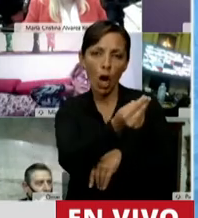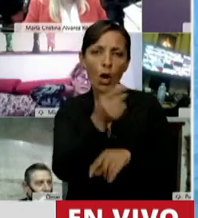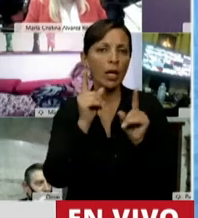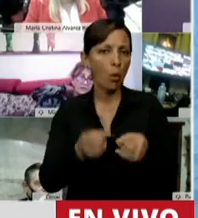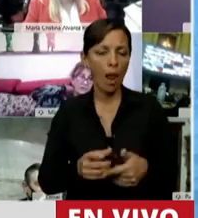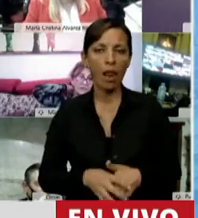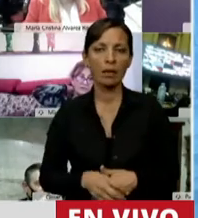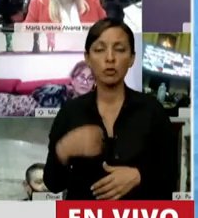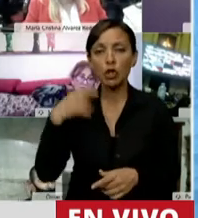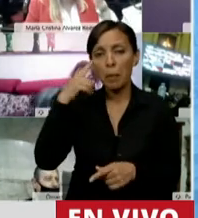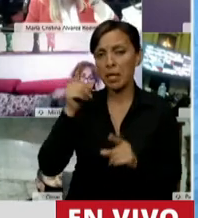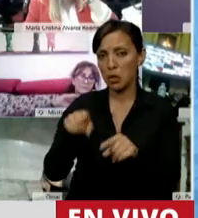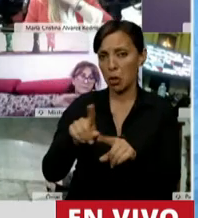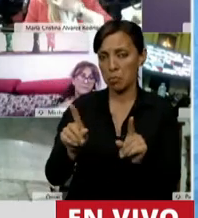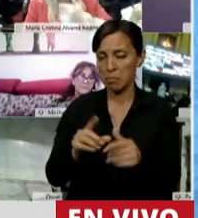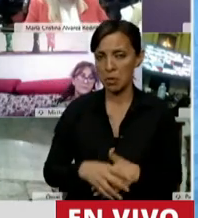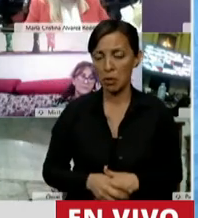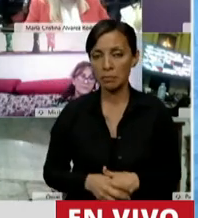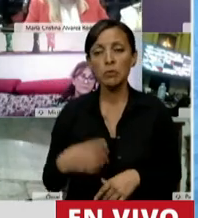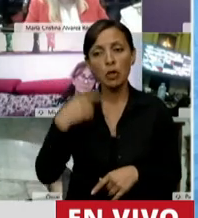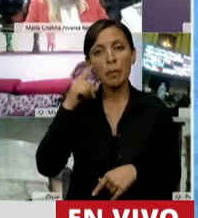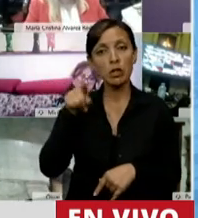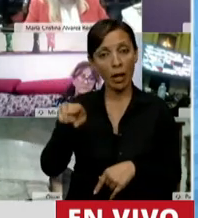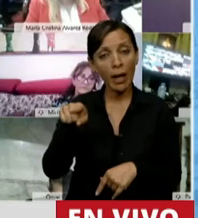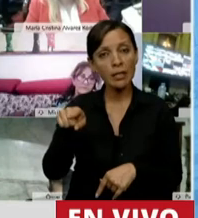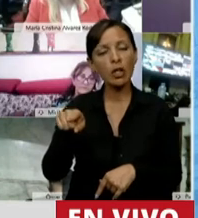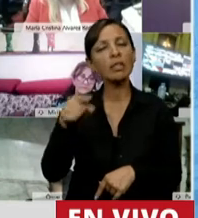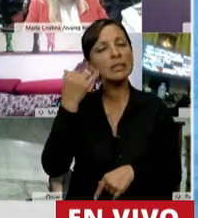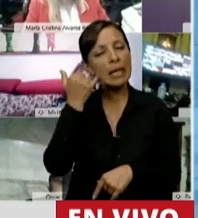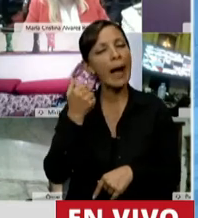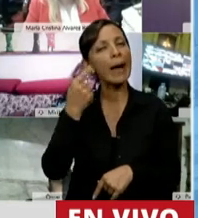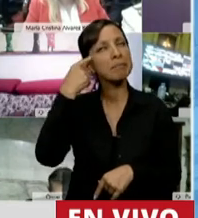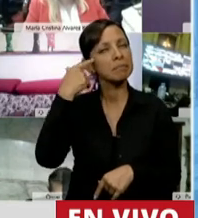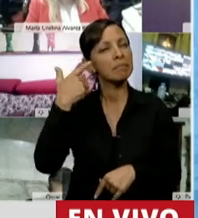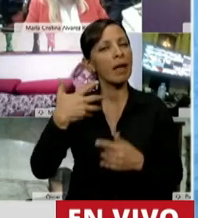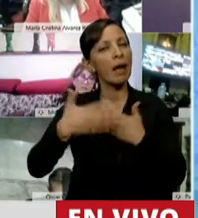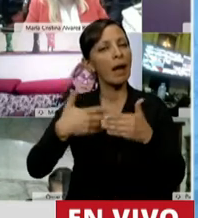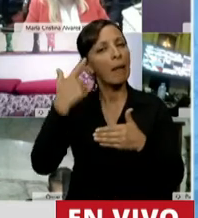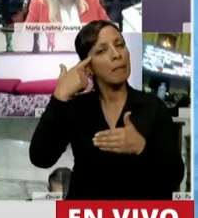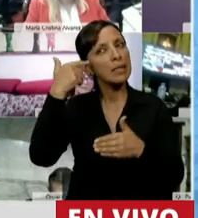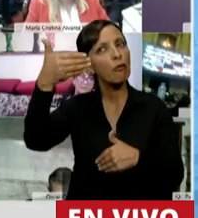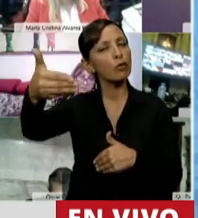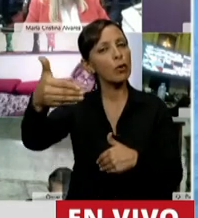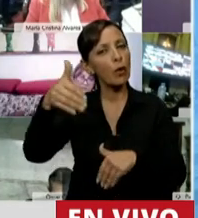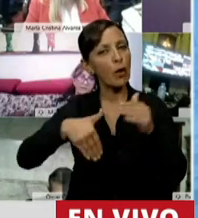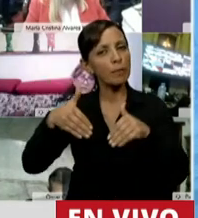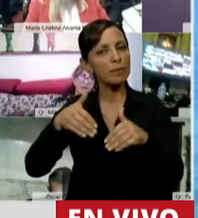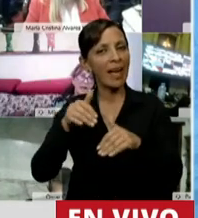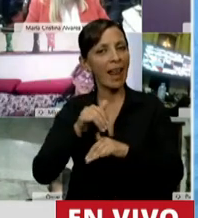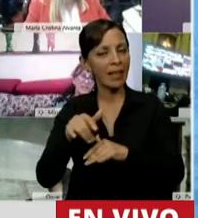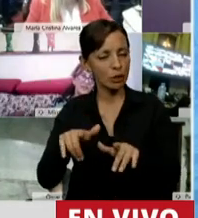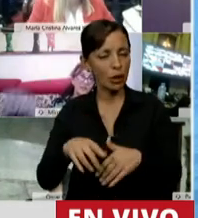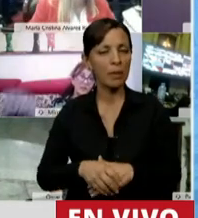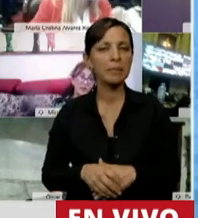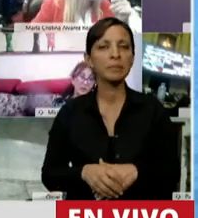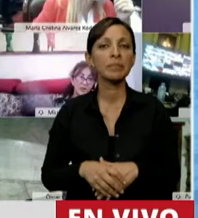creo que no, creo que están mirando ya el proceso electoral del año que viene. Y nos hablan de